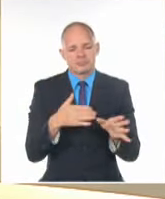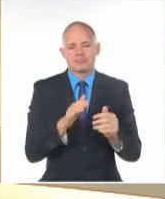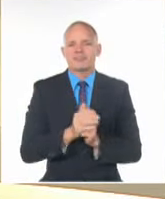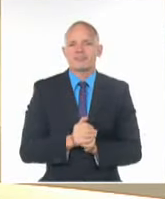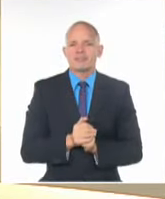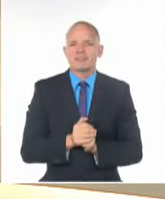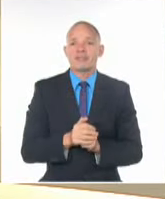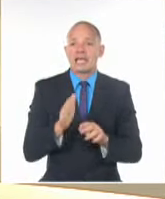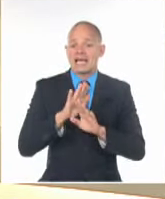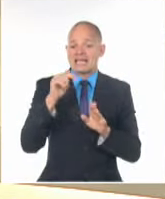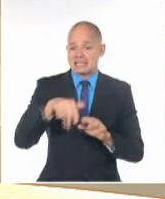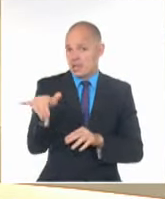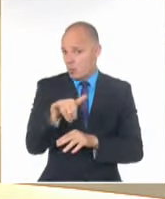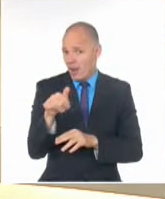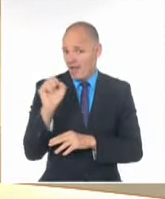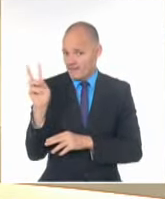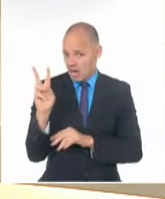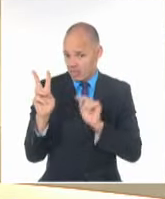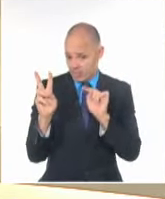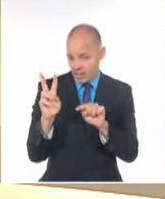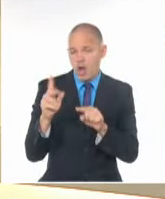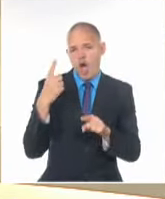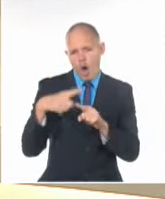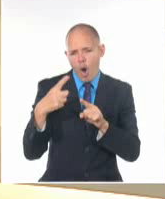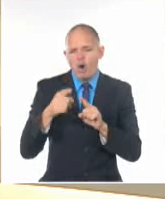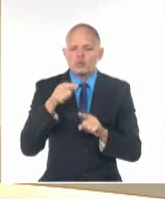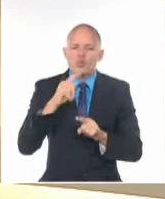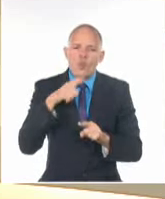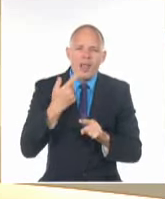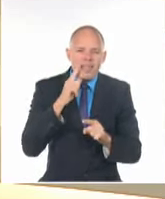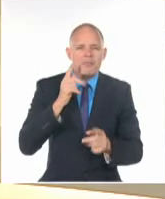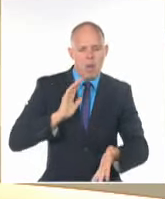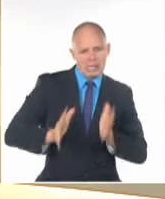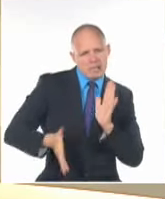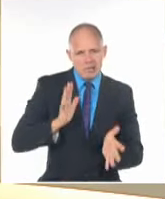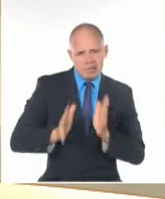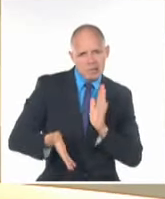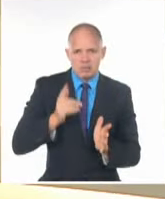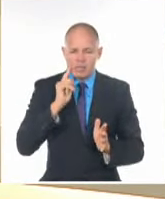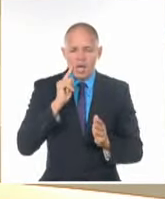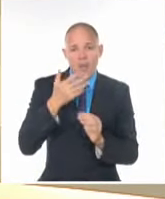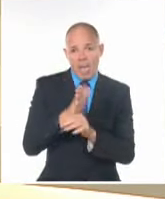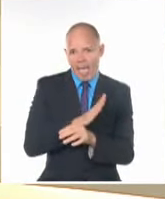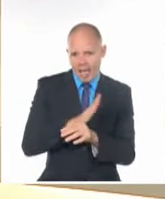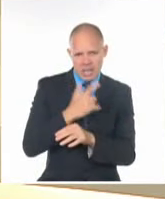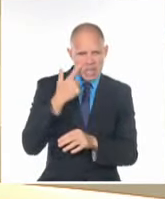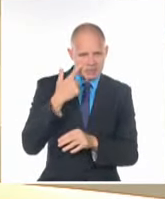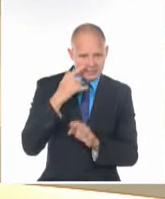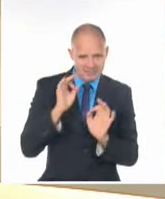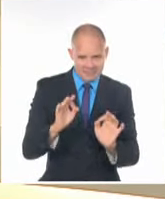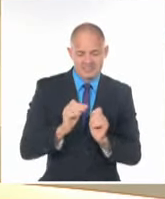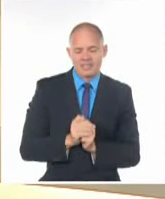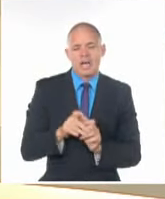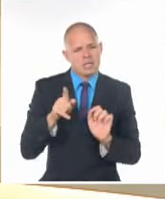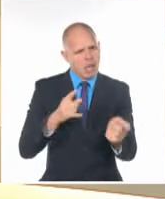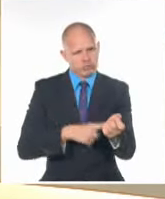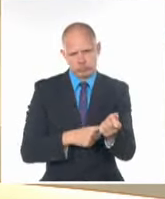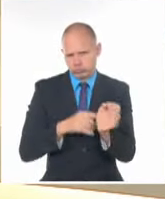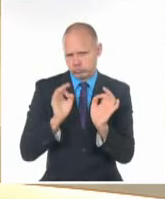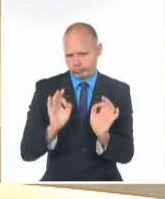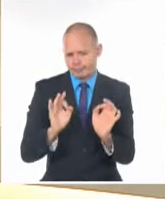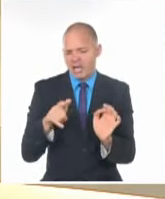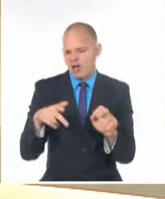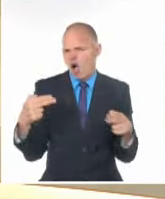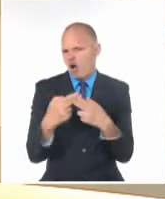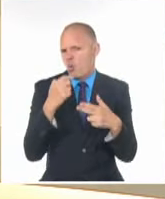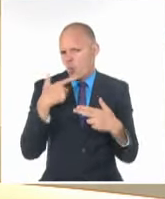maratón, el Varadero Skate, como parte de las actividades que anteceden a la lista de corredores. Como es tradicional, se competirán las